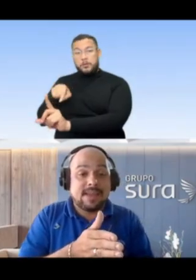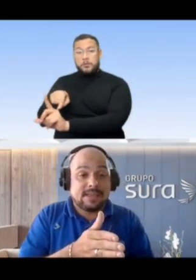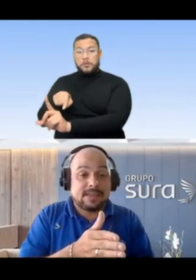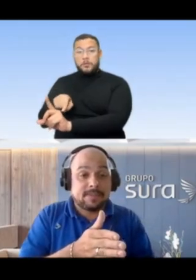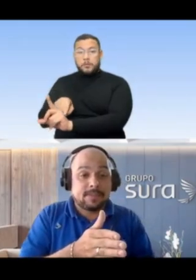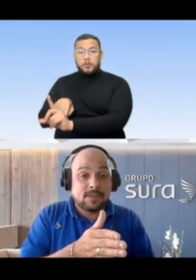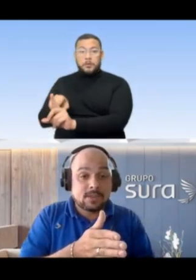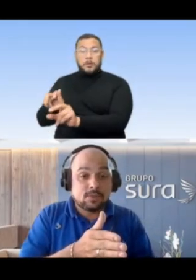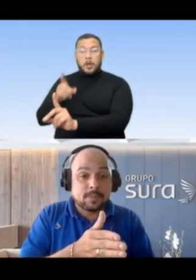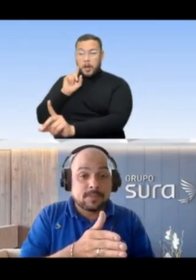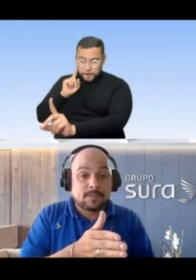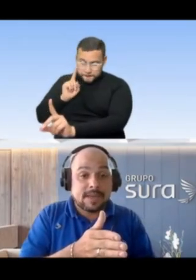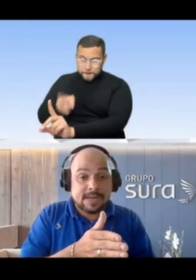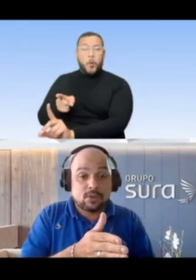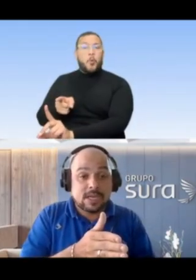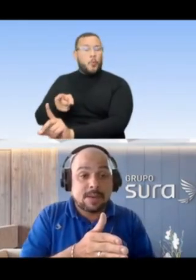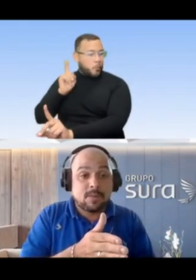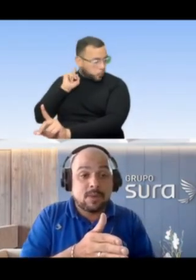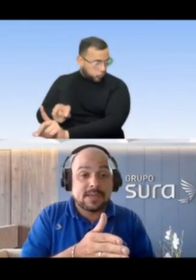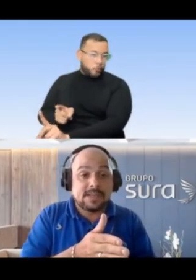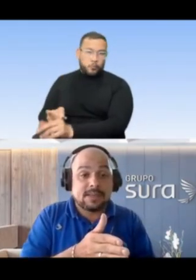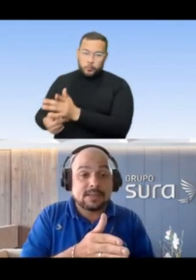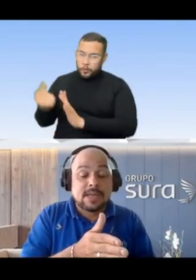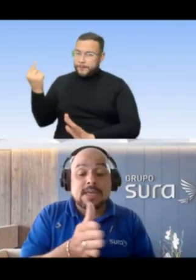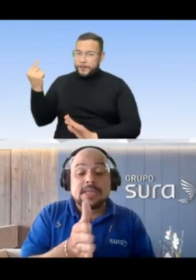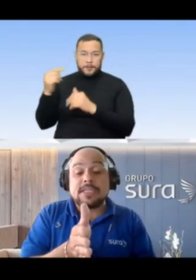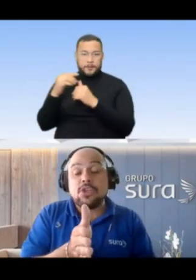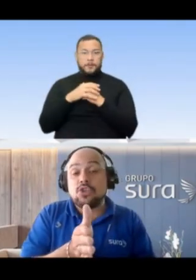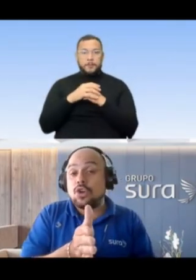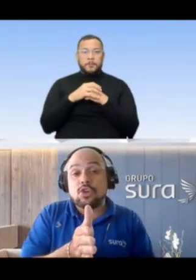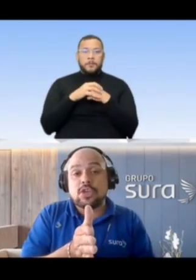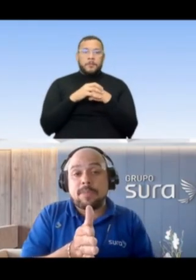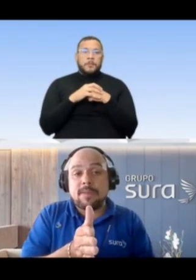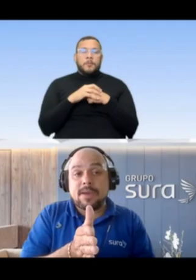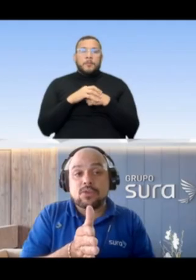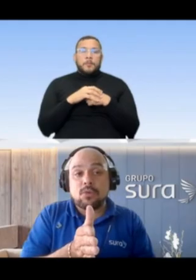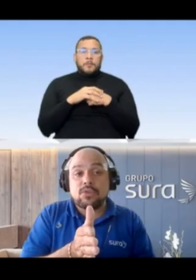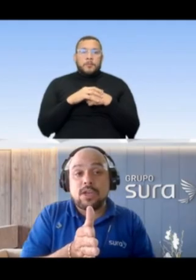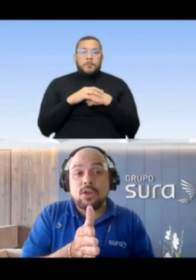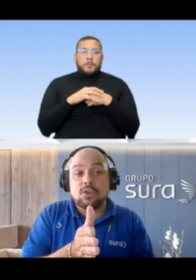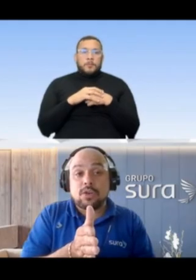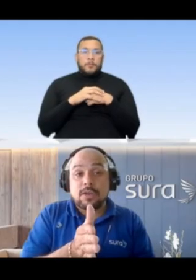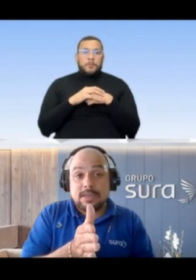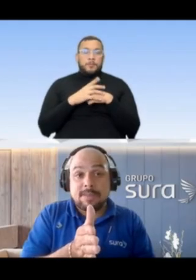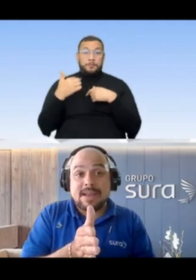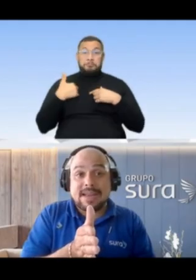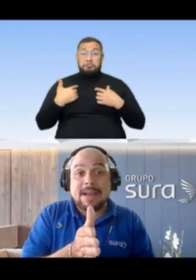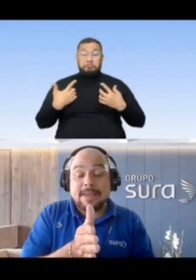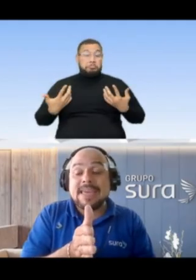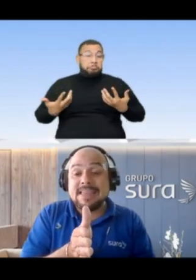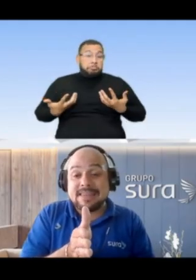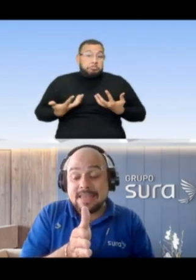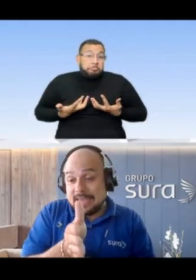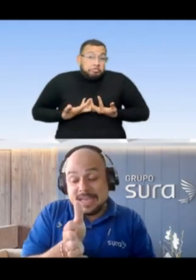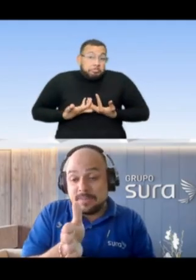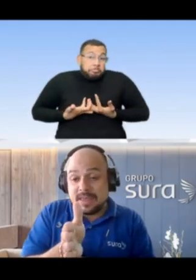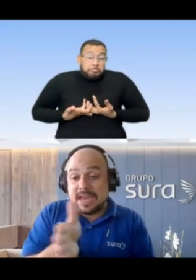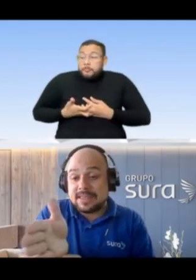de manera directa. ¿Listo? Para que lo tengamos muy presentes. Si yo no sé primeros auxilios de